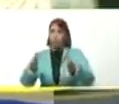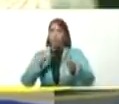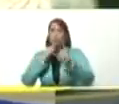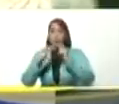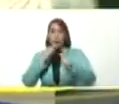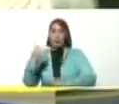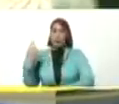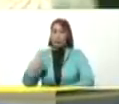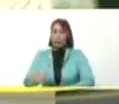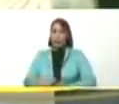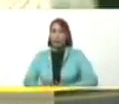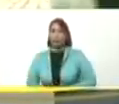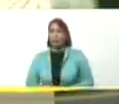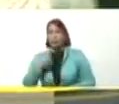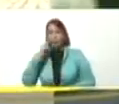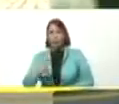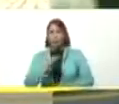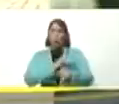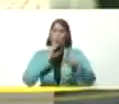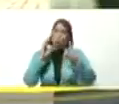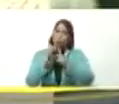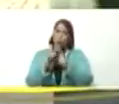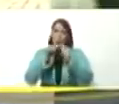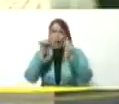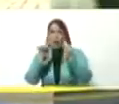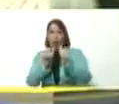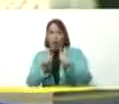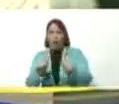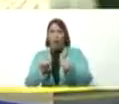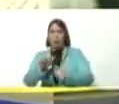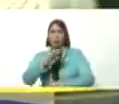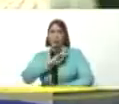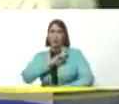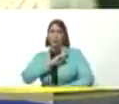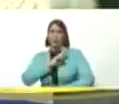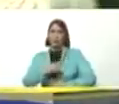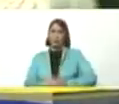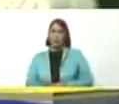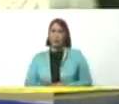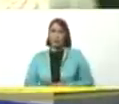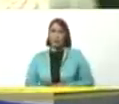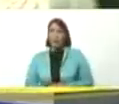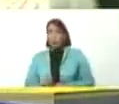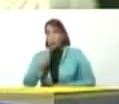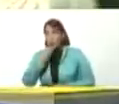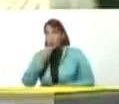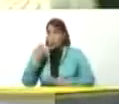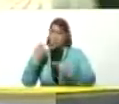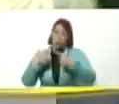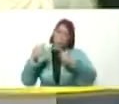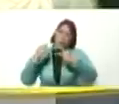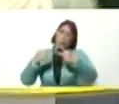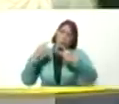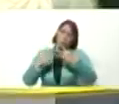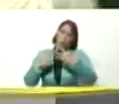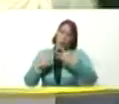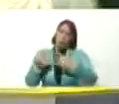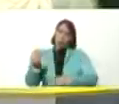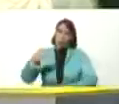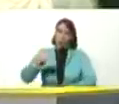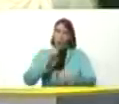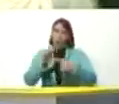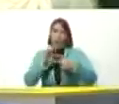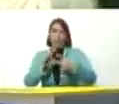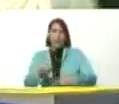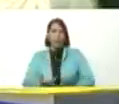que tengan que ver con la cultura, con el arte, con la religión, con la gastronomía, otro elemento también